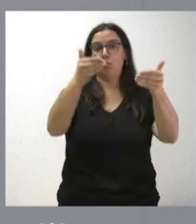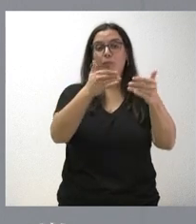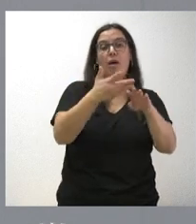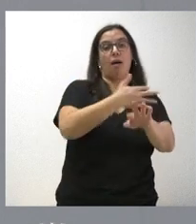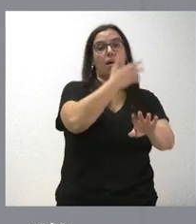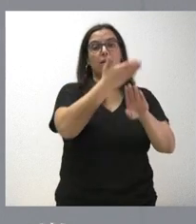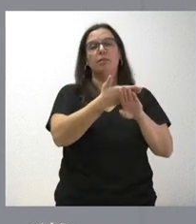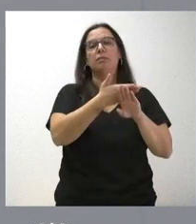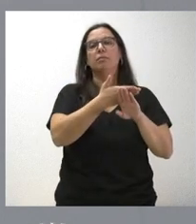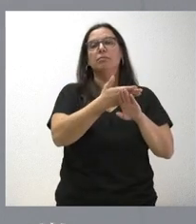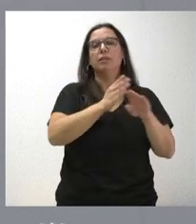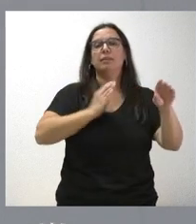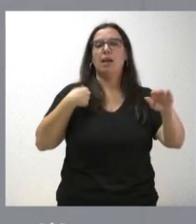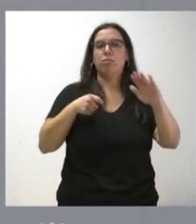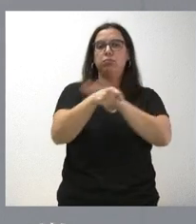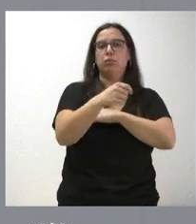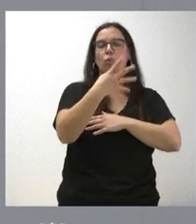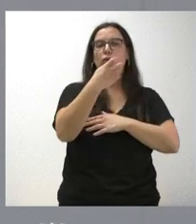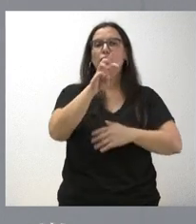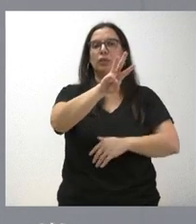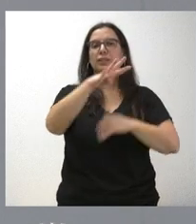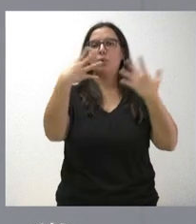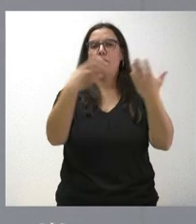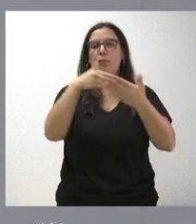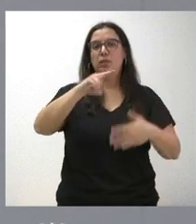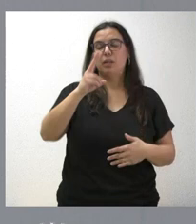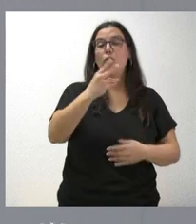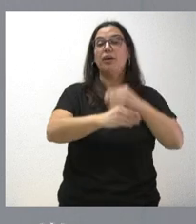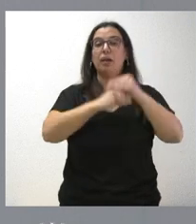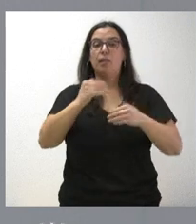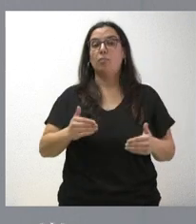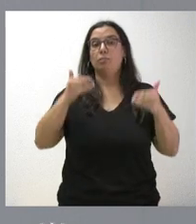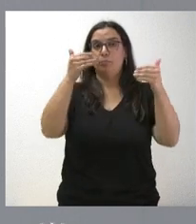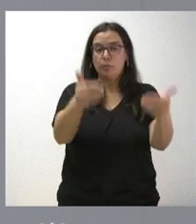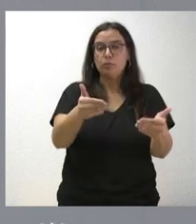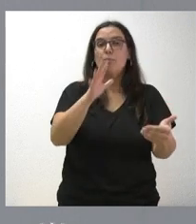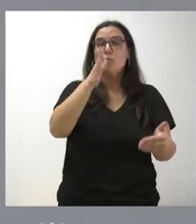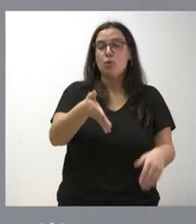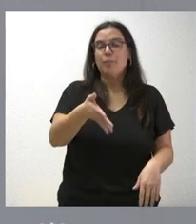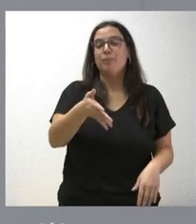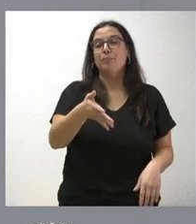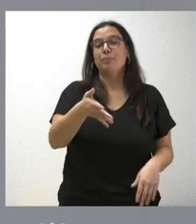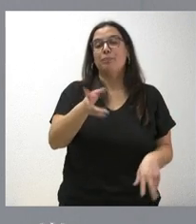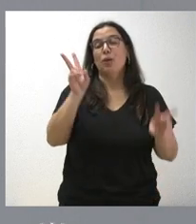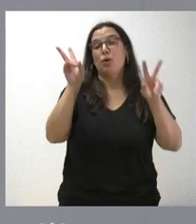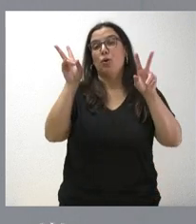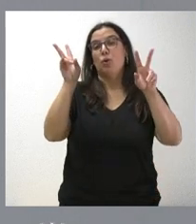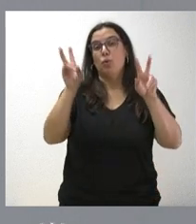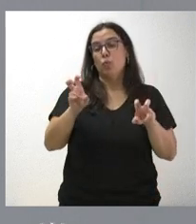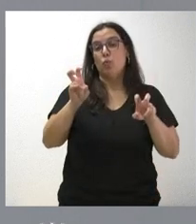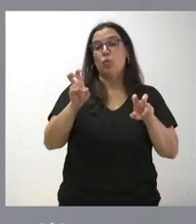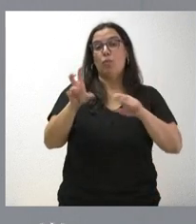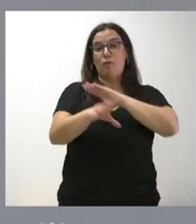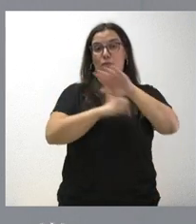invertido 439 millones de euros y lo que hacemos Es prorrogar porque las nuevas dotaciones con